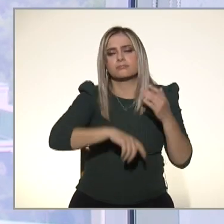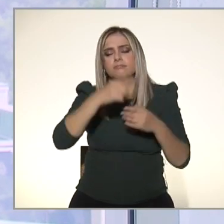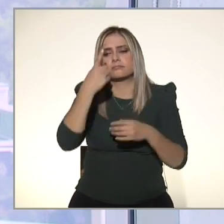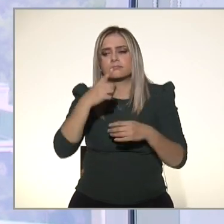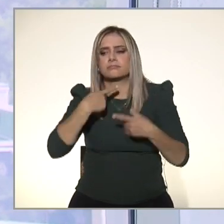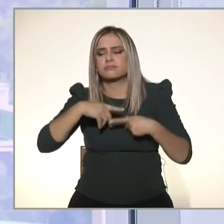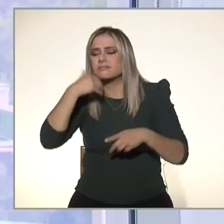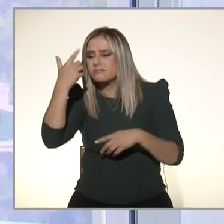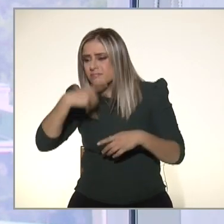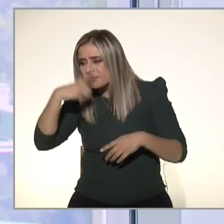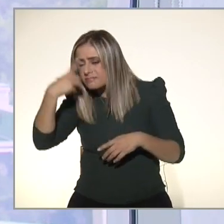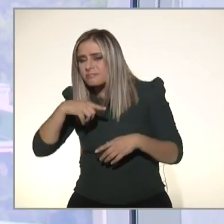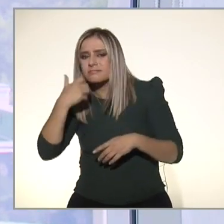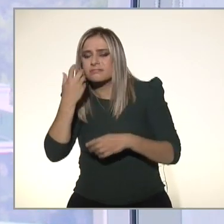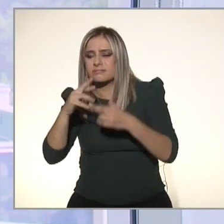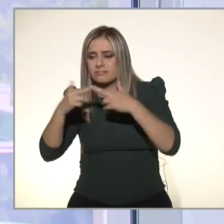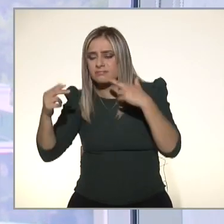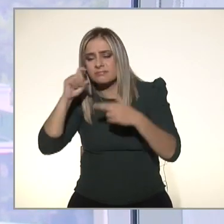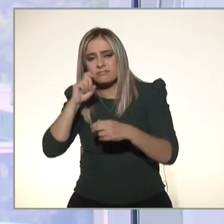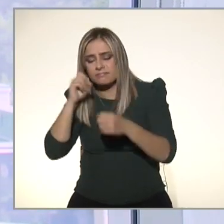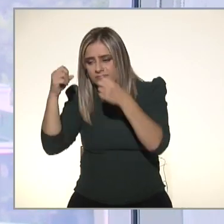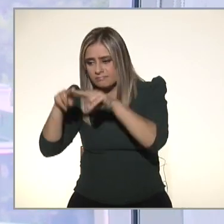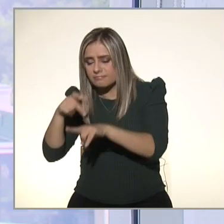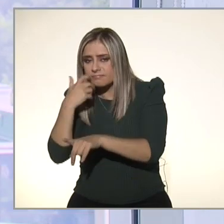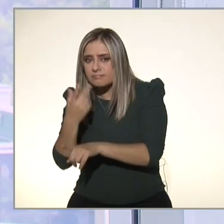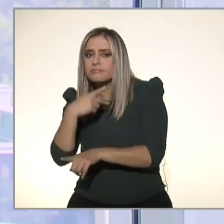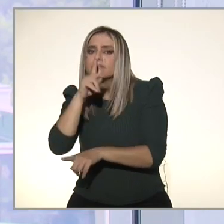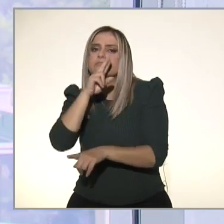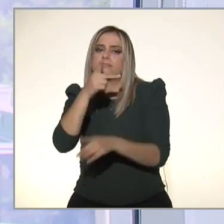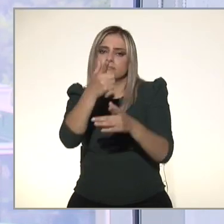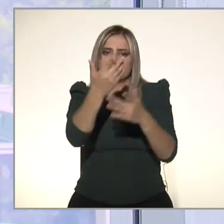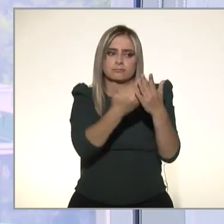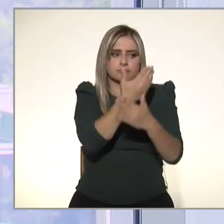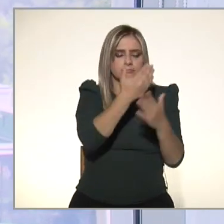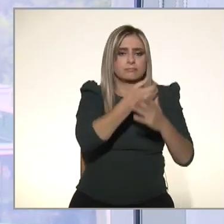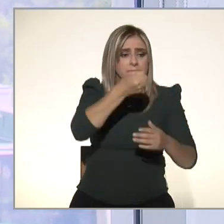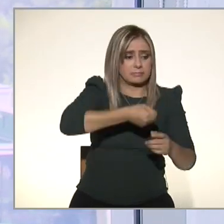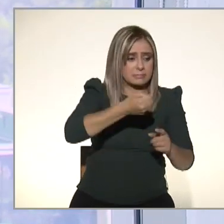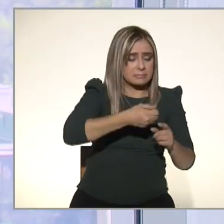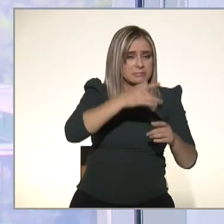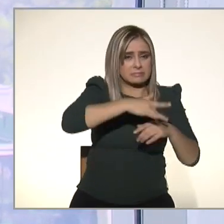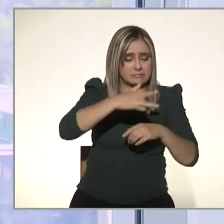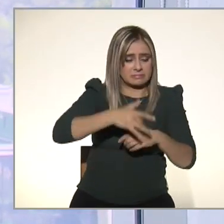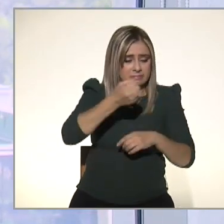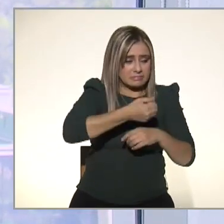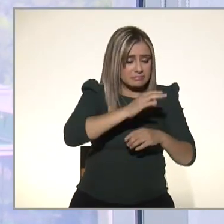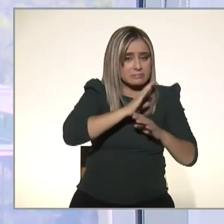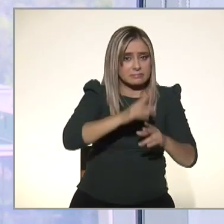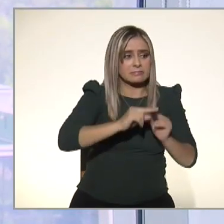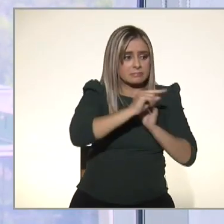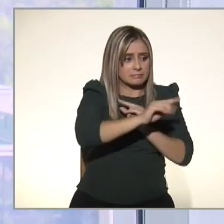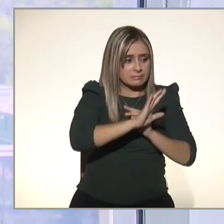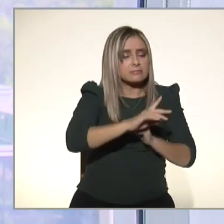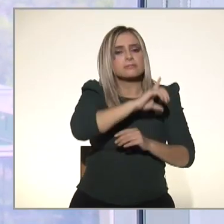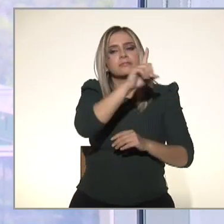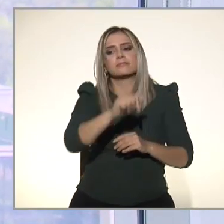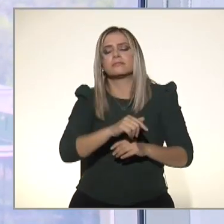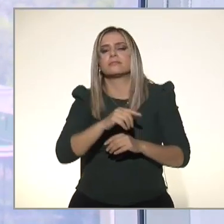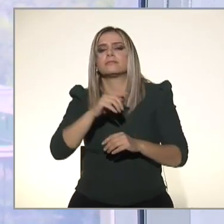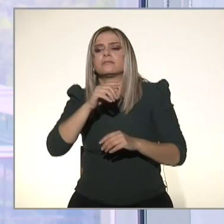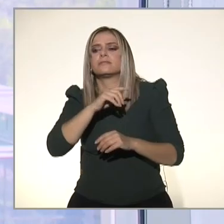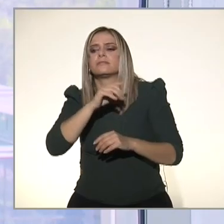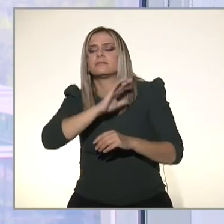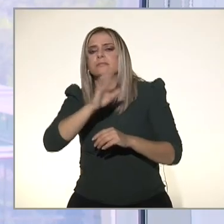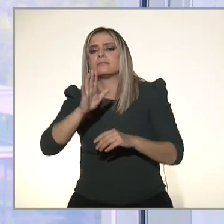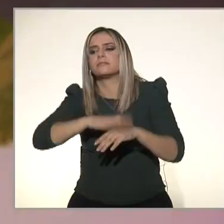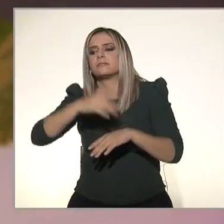la noche, procurar eyacular o masturbarse en la mañana para que así el pene y el glande estén menos sensibles.